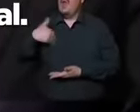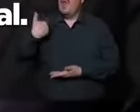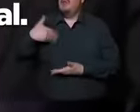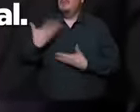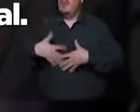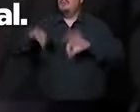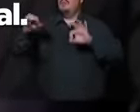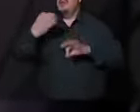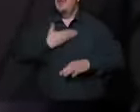vino a la Argentina le fue mal